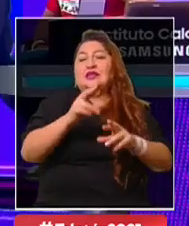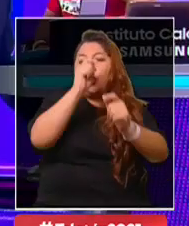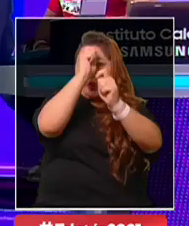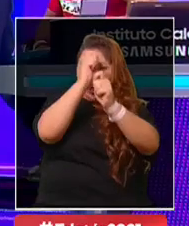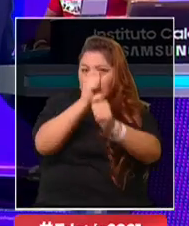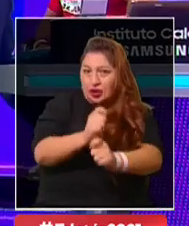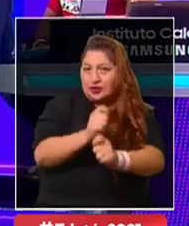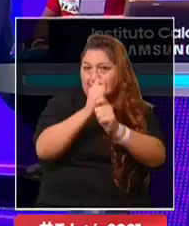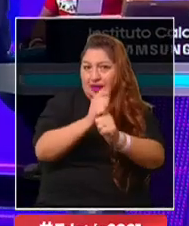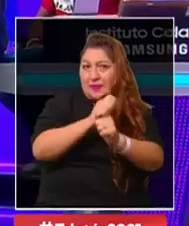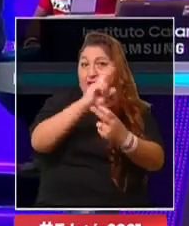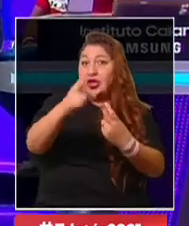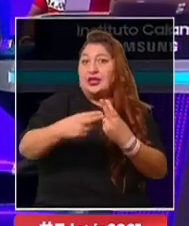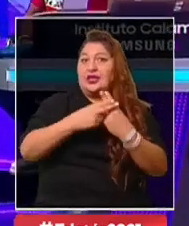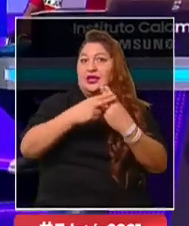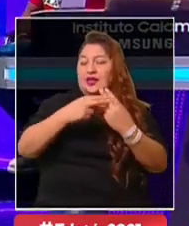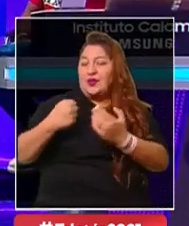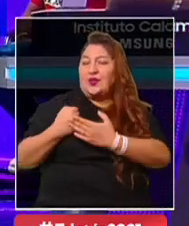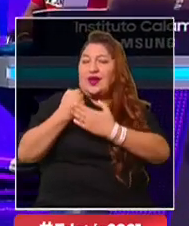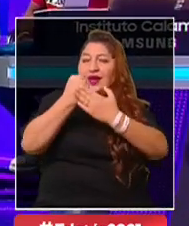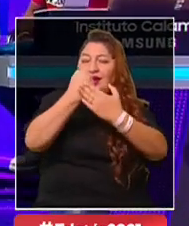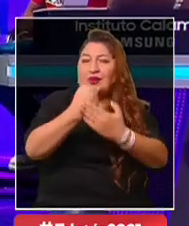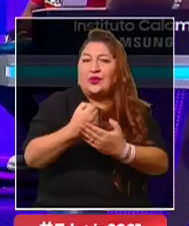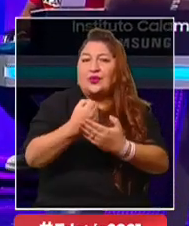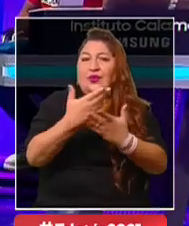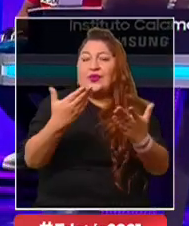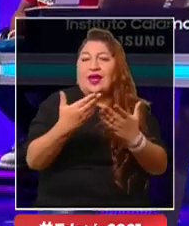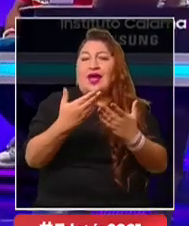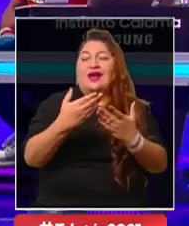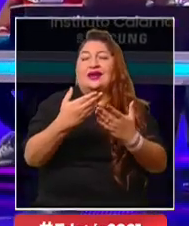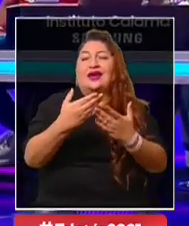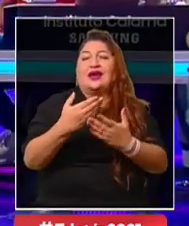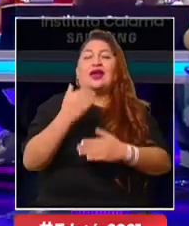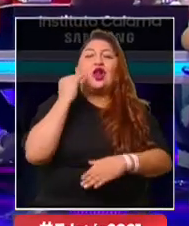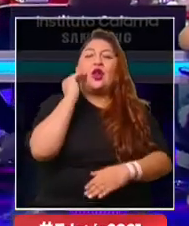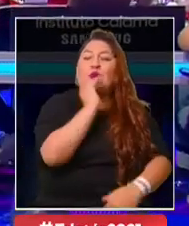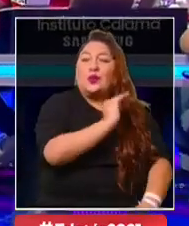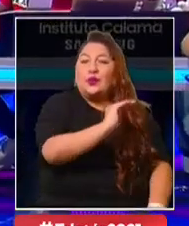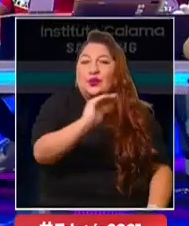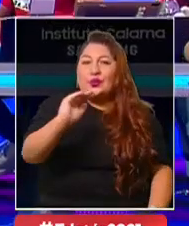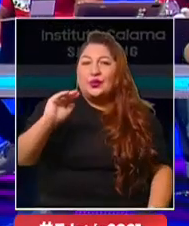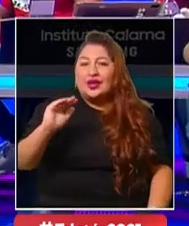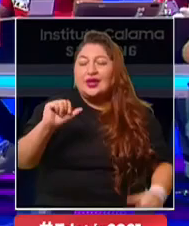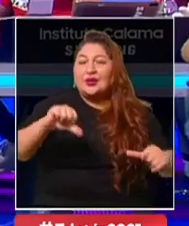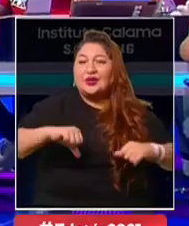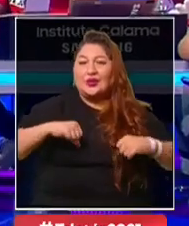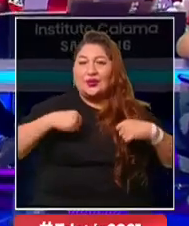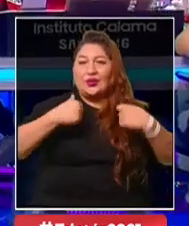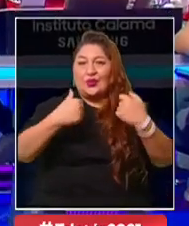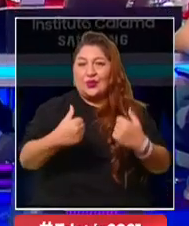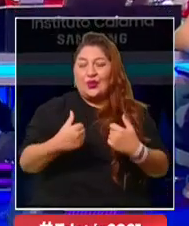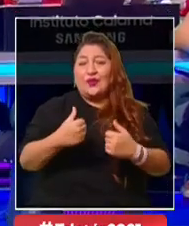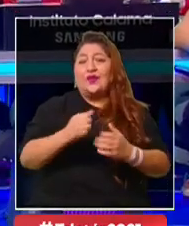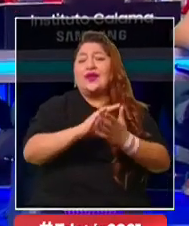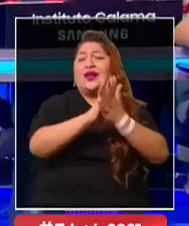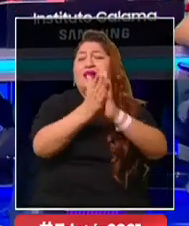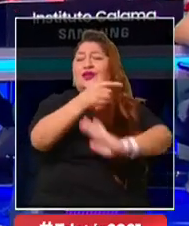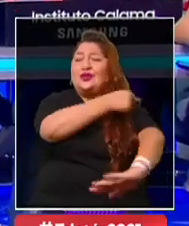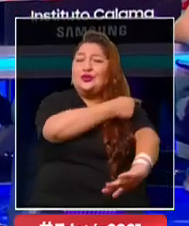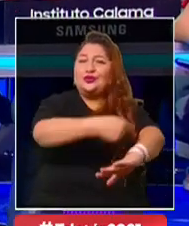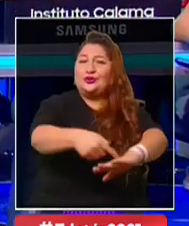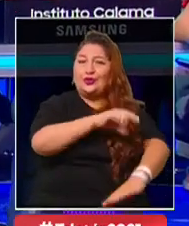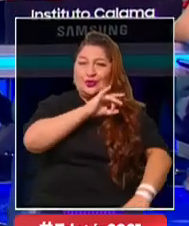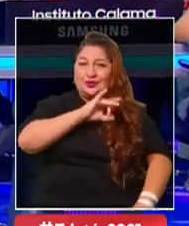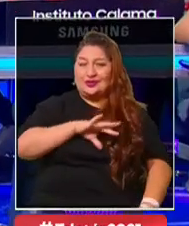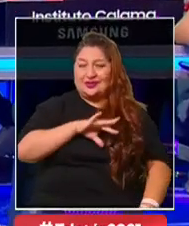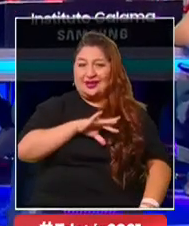a la Teletón por la ayuda que ponen en los niños y en los jóvenes de todo Chile. y yo quisiera